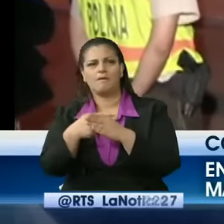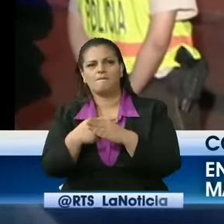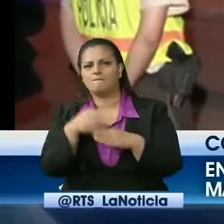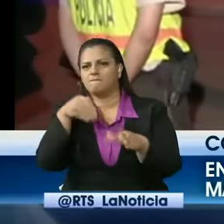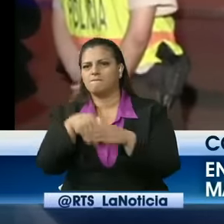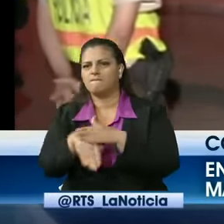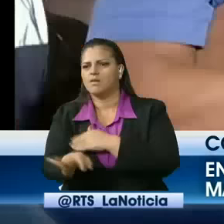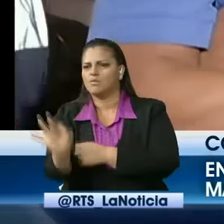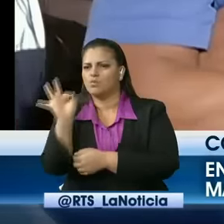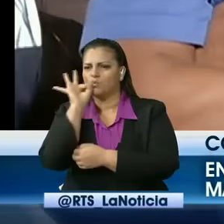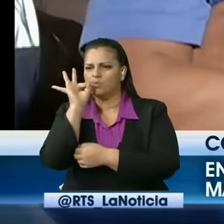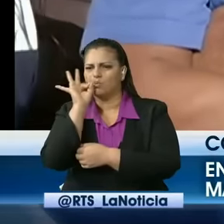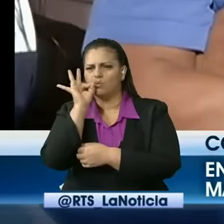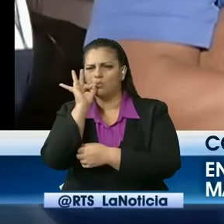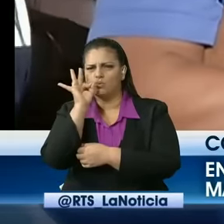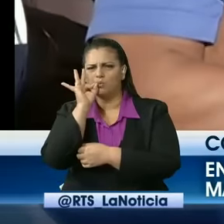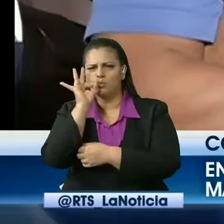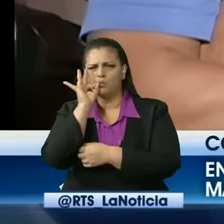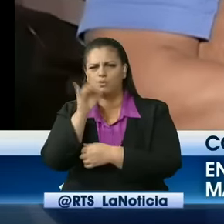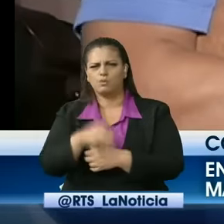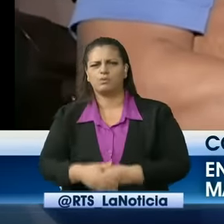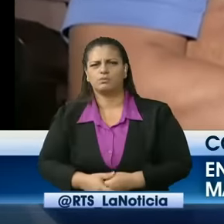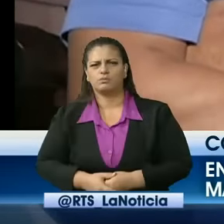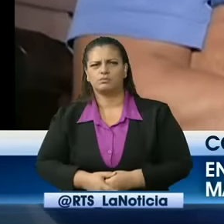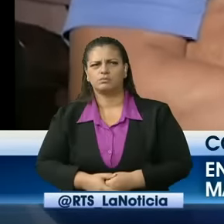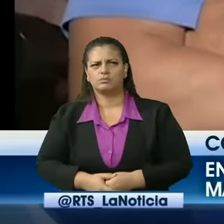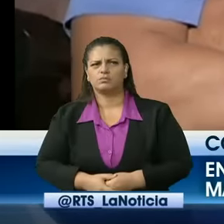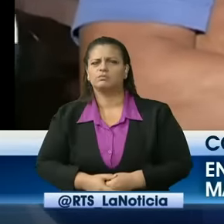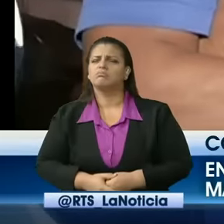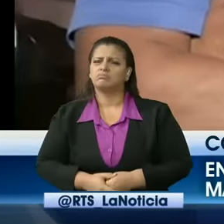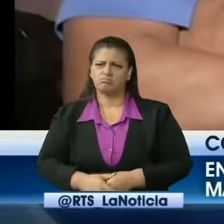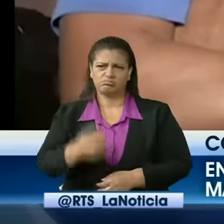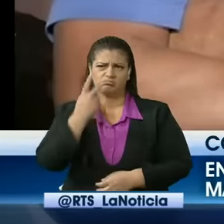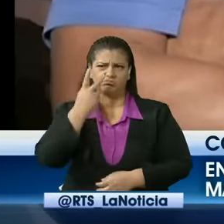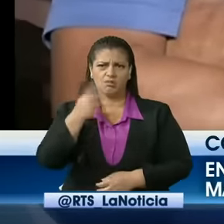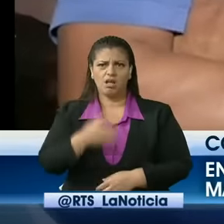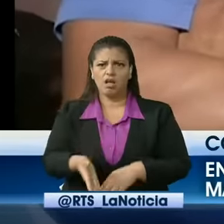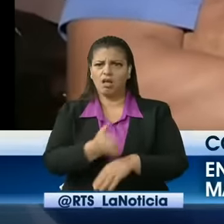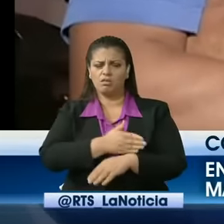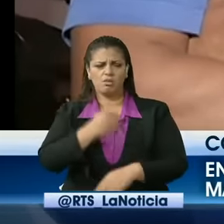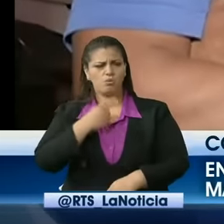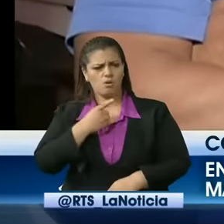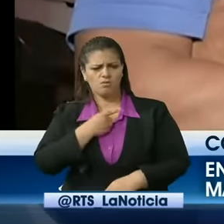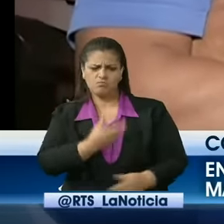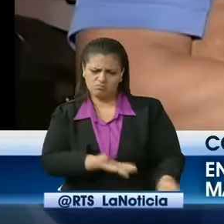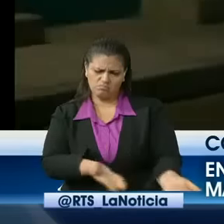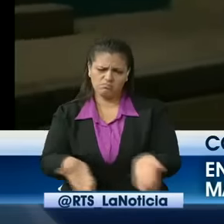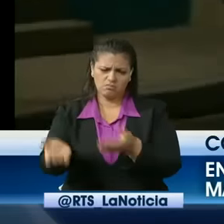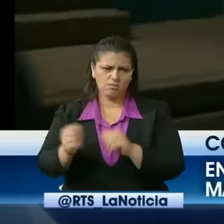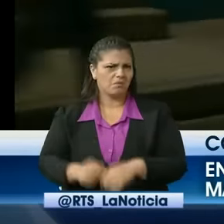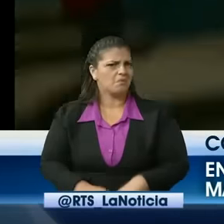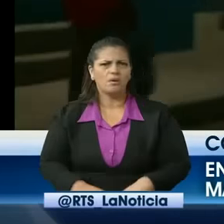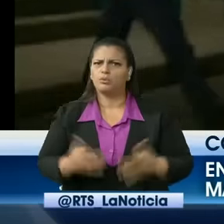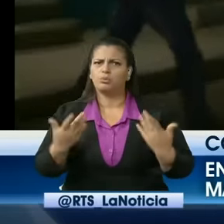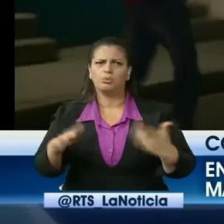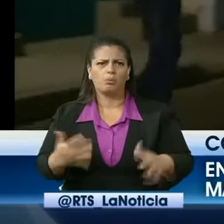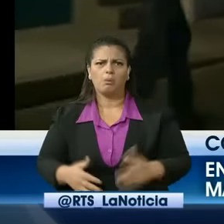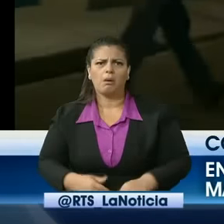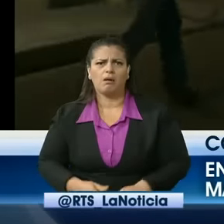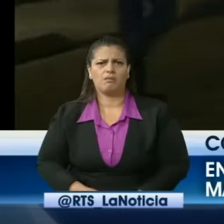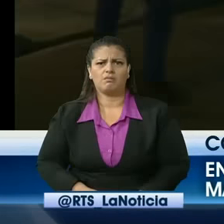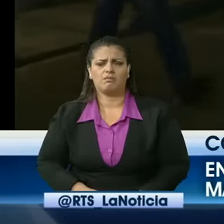en fumadero. Eso de ahí se mete en esa casa sin derecho, sin que el propietario se dé cuenta.